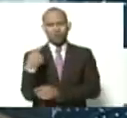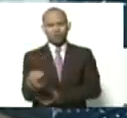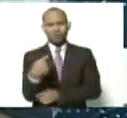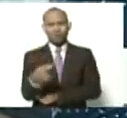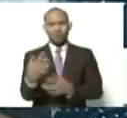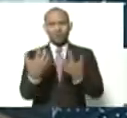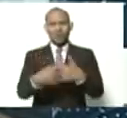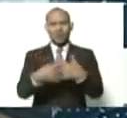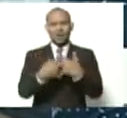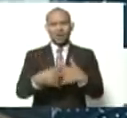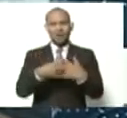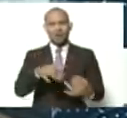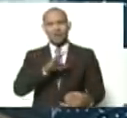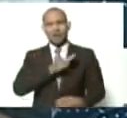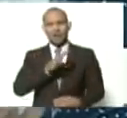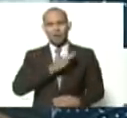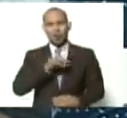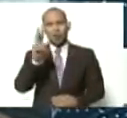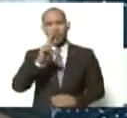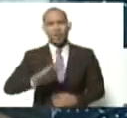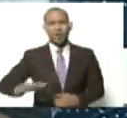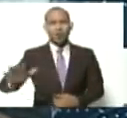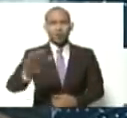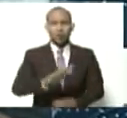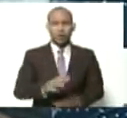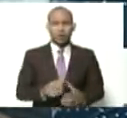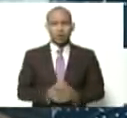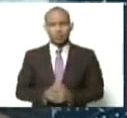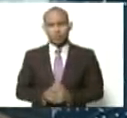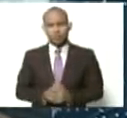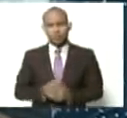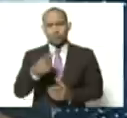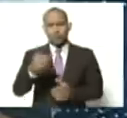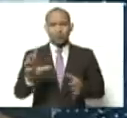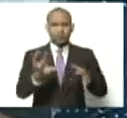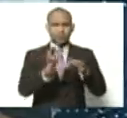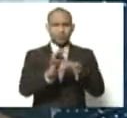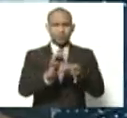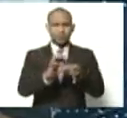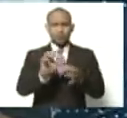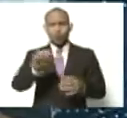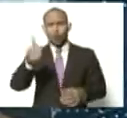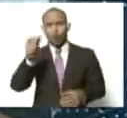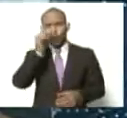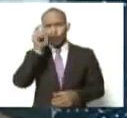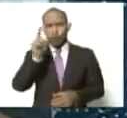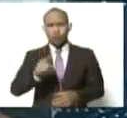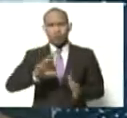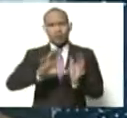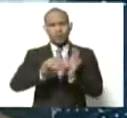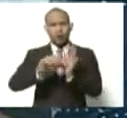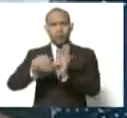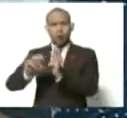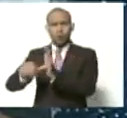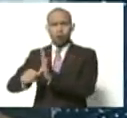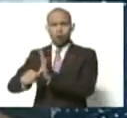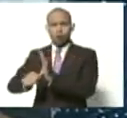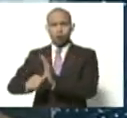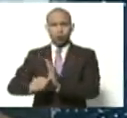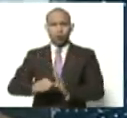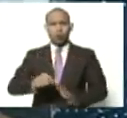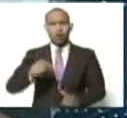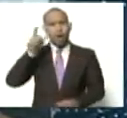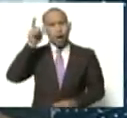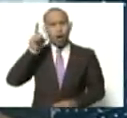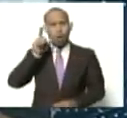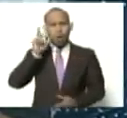empresa Monómeros, que le pertenece a todo el pueblo venezolano y que él, con la complicidad de Iván Duque, se robó. Pues Leopoldo López también fue allá